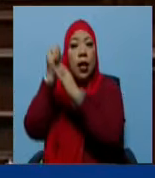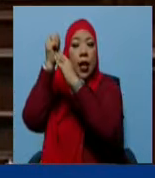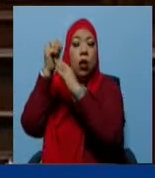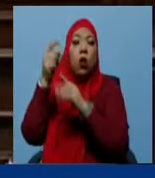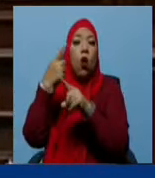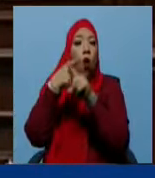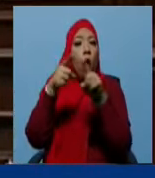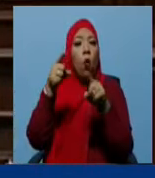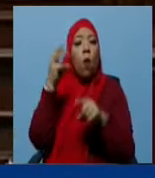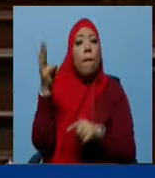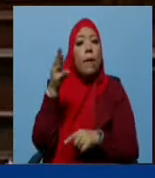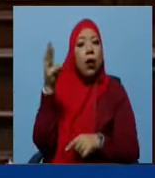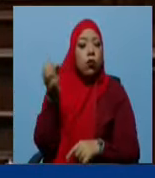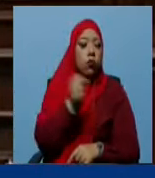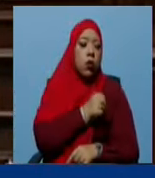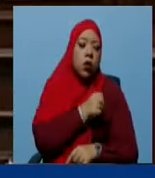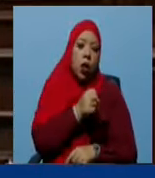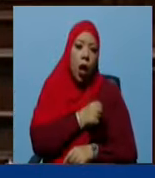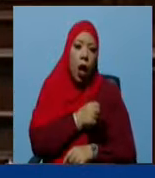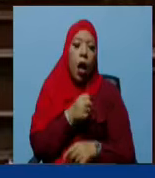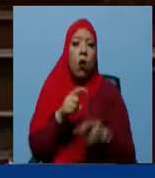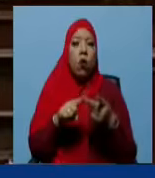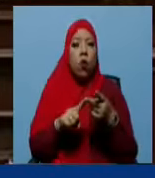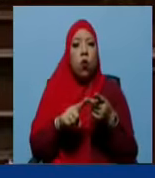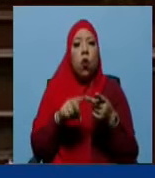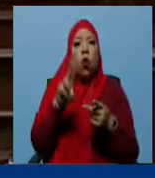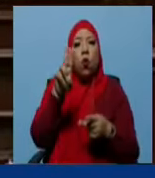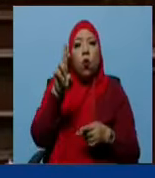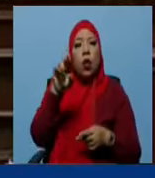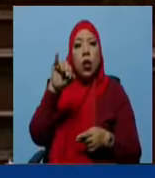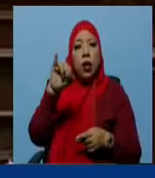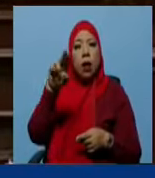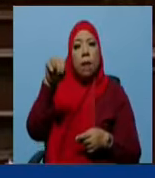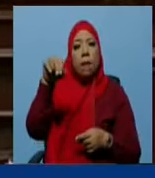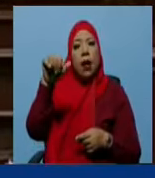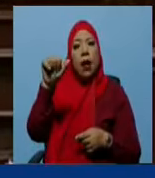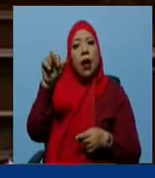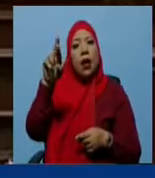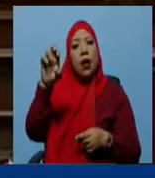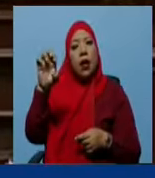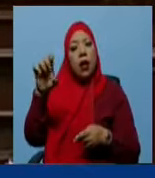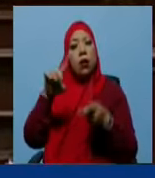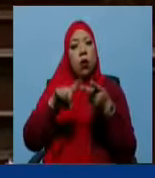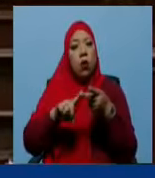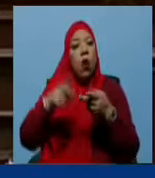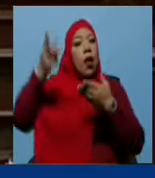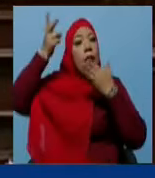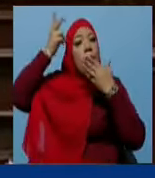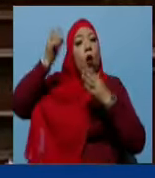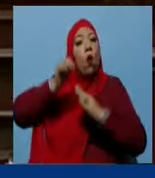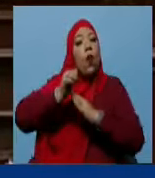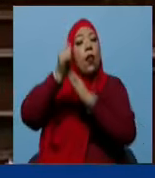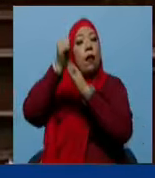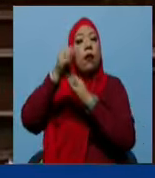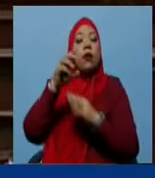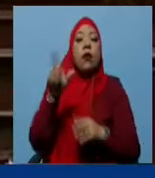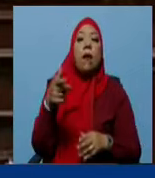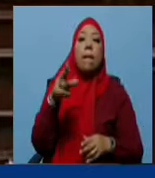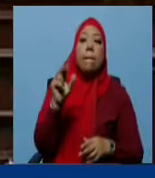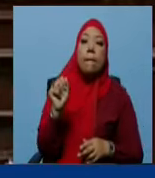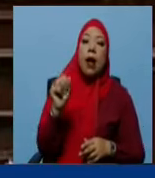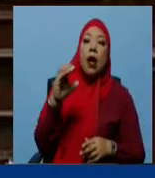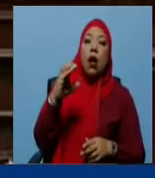Baruta, Chacao, Urimare, Apacuana, todos fueron